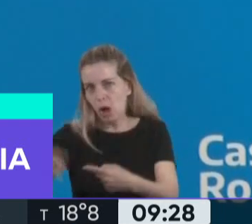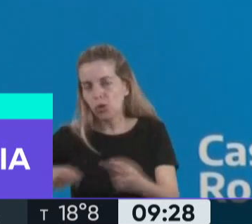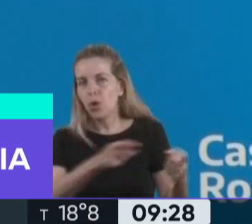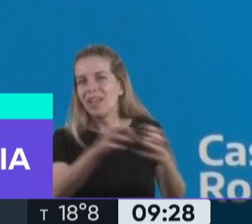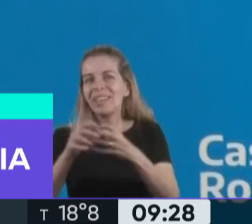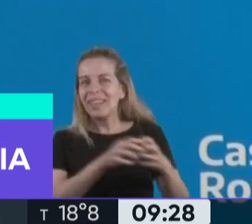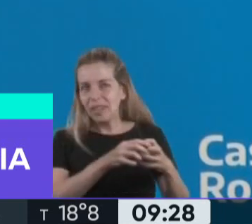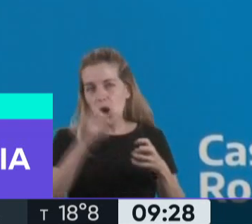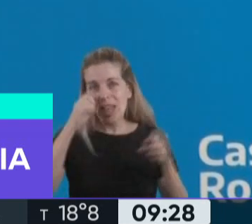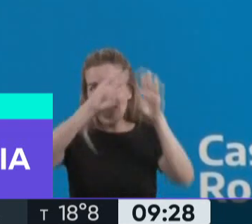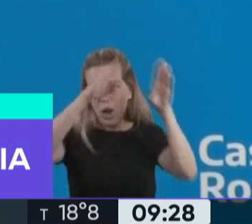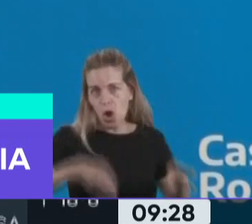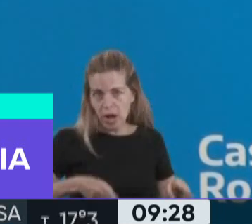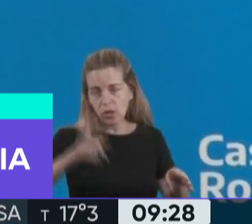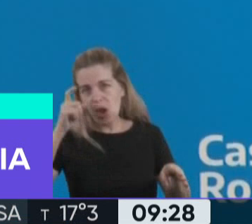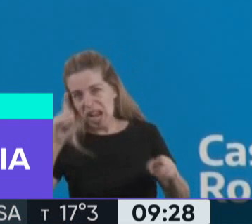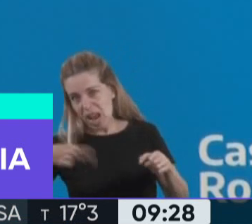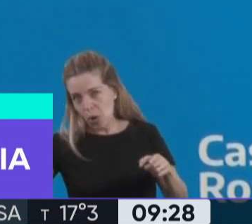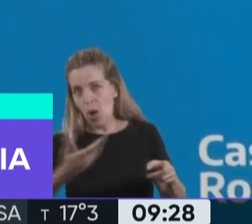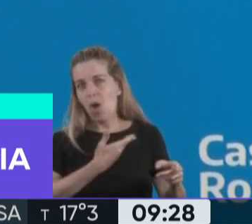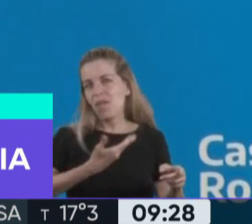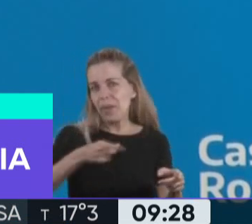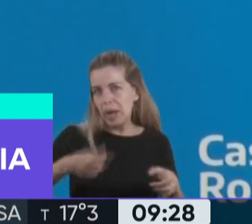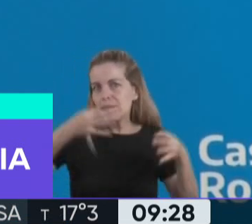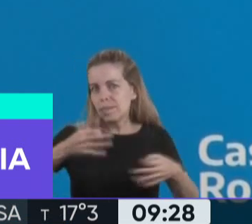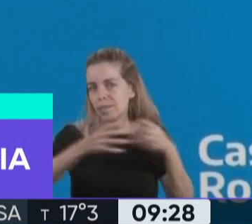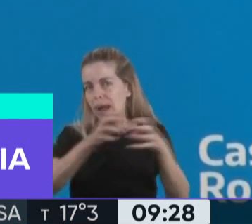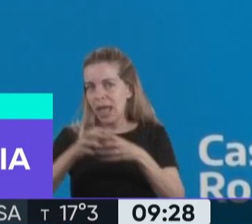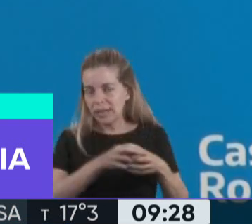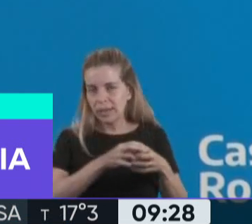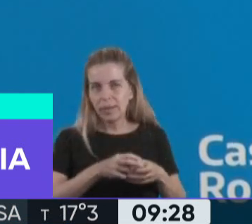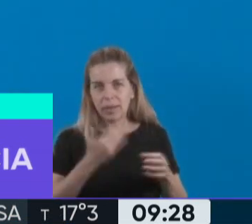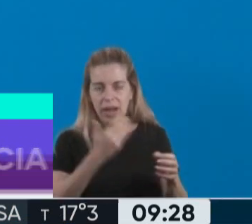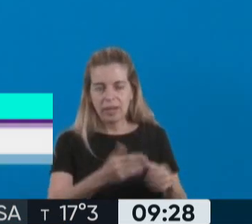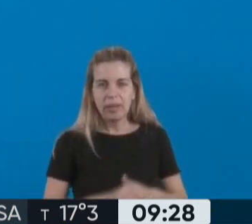en enero o en febrero para poder continuar cumpliendo con todos estos pasos. Gracias.